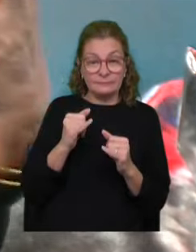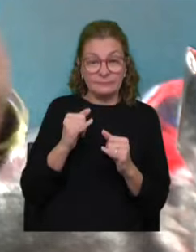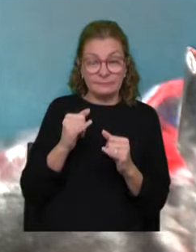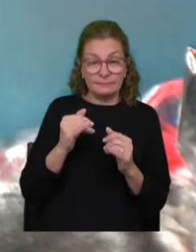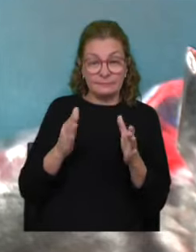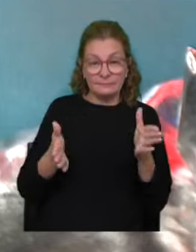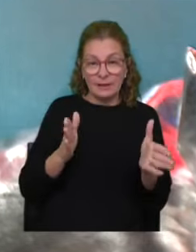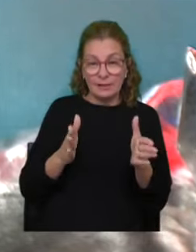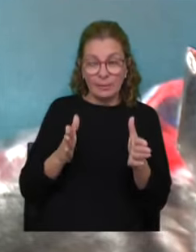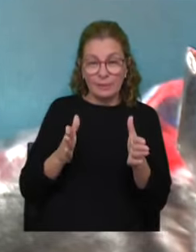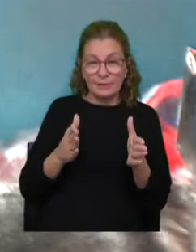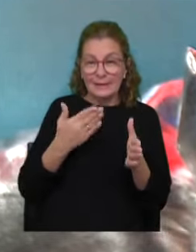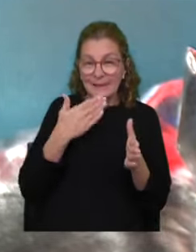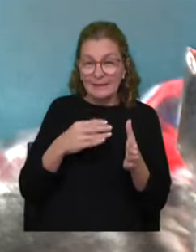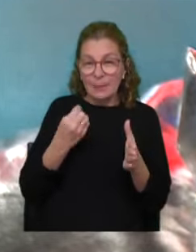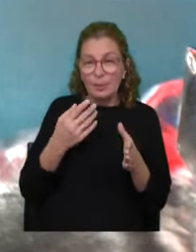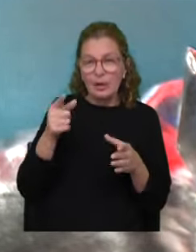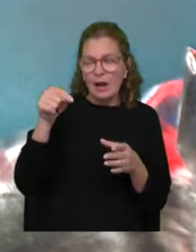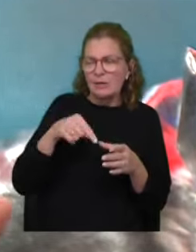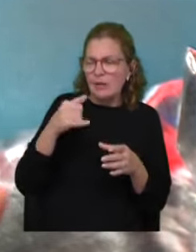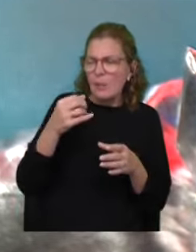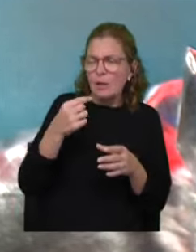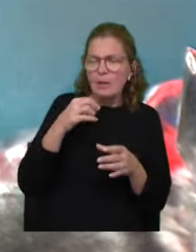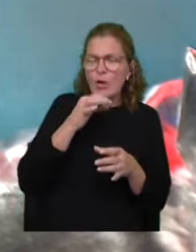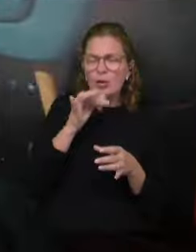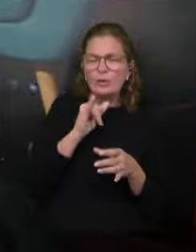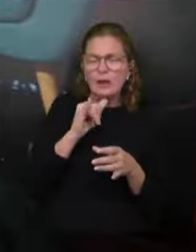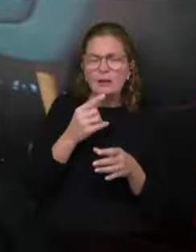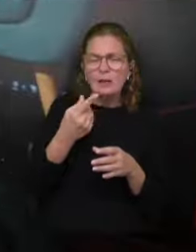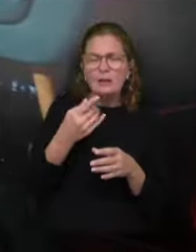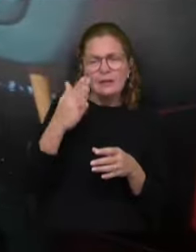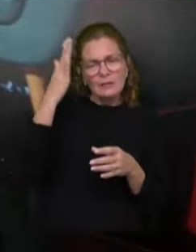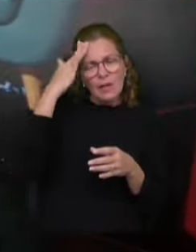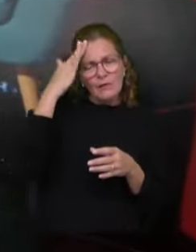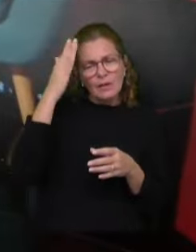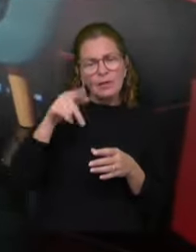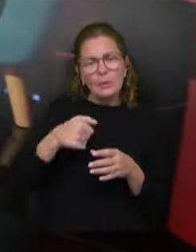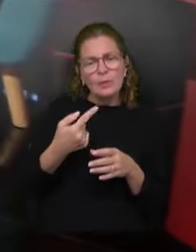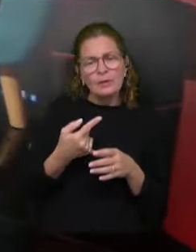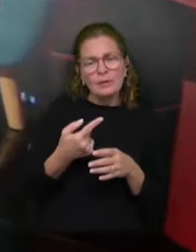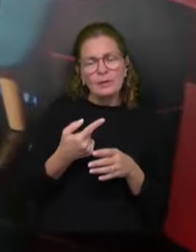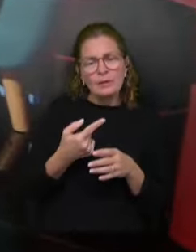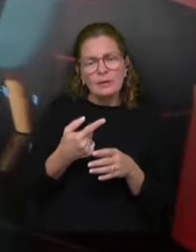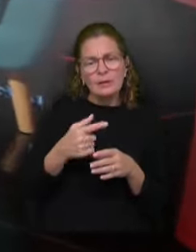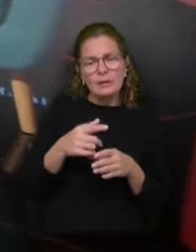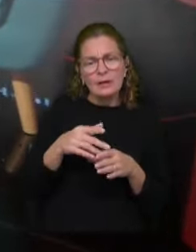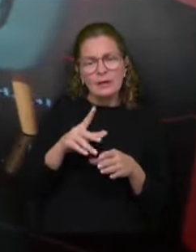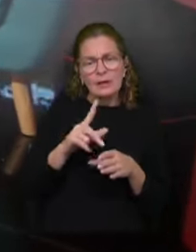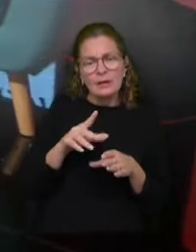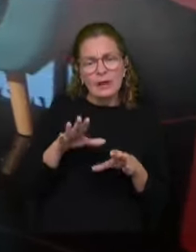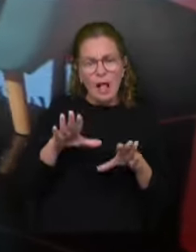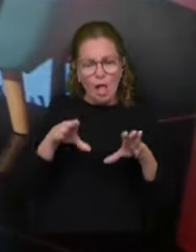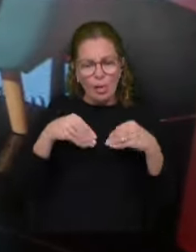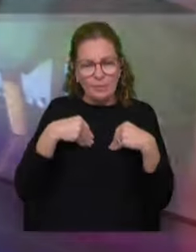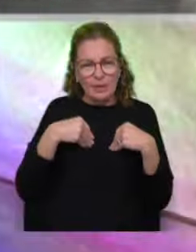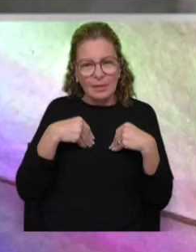intertanto de entender por qué la citan, de entender de qué se trata, se entera que es adoptada.